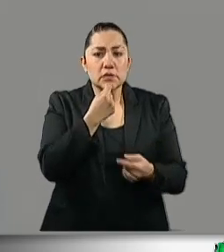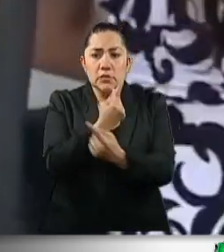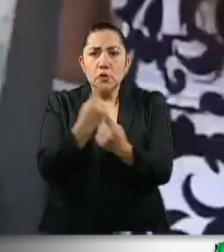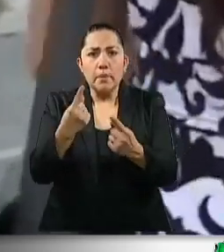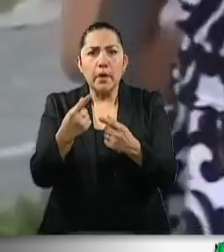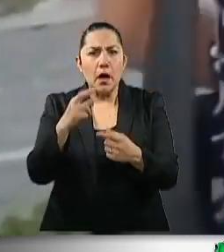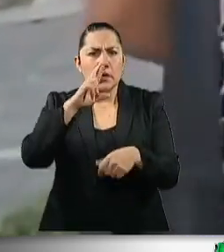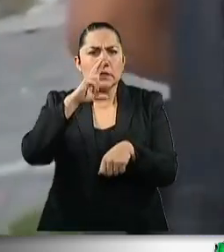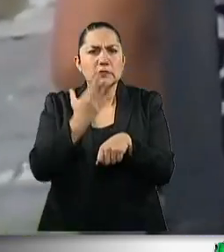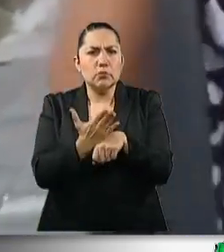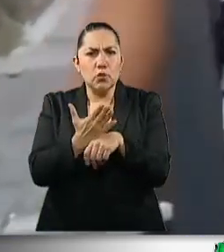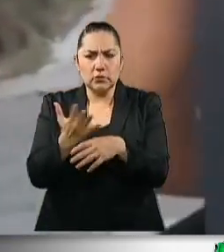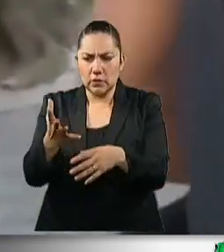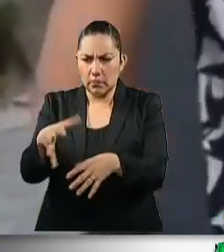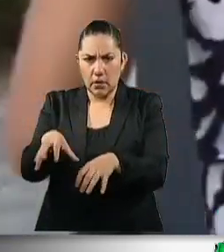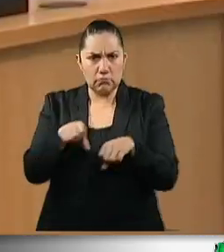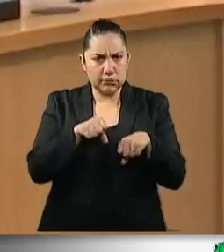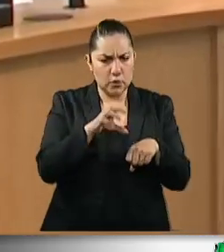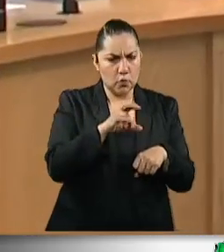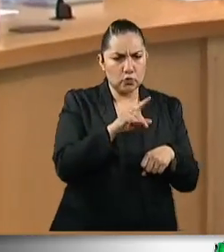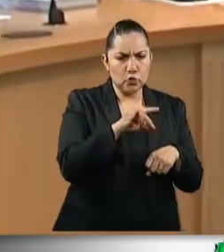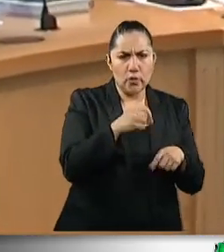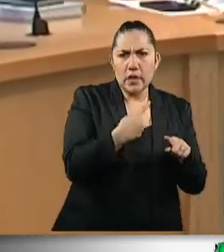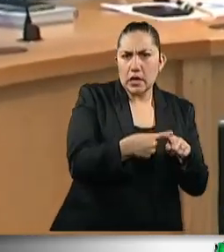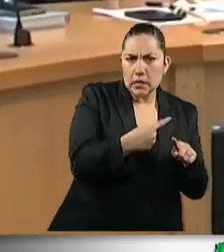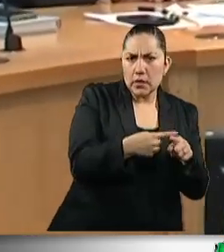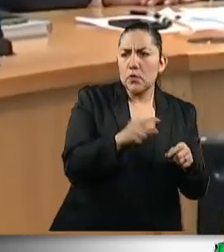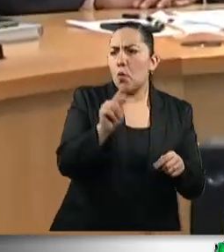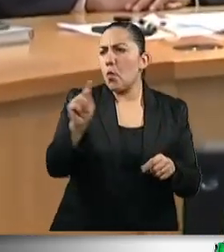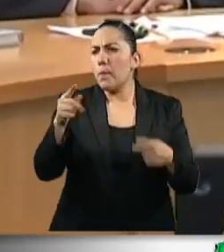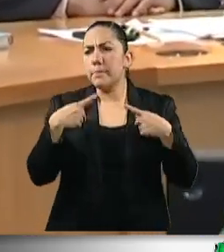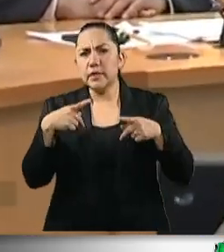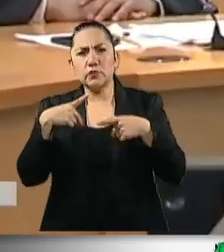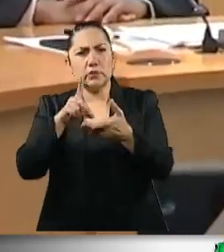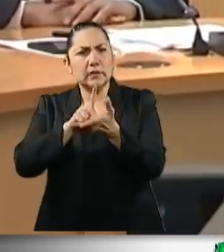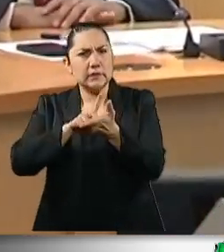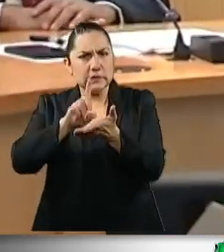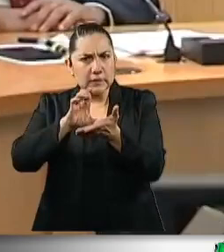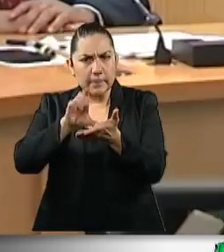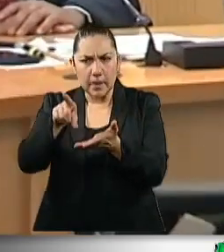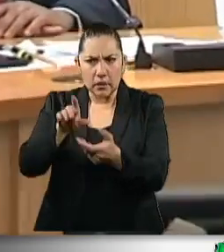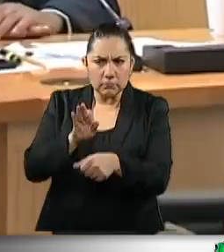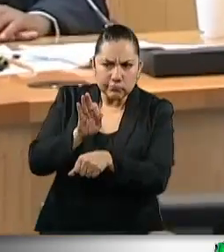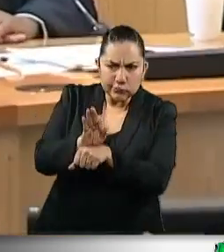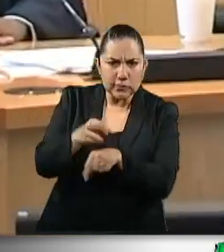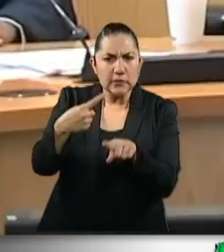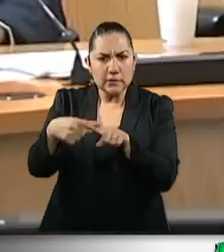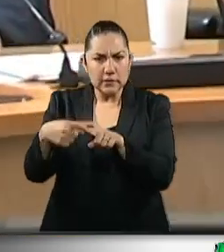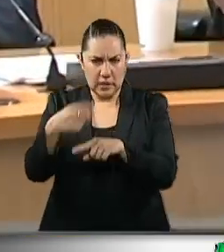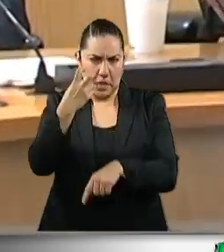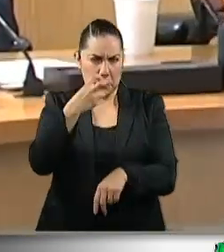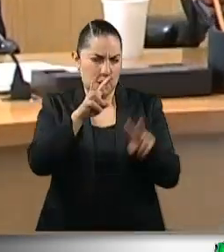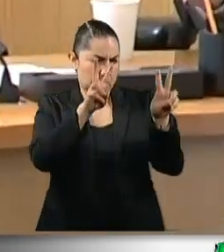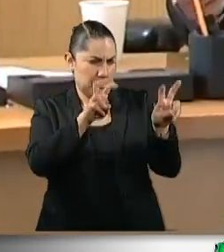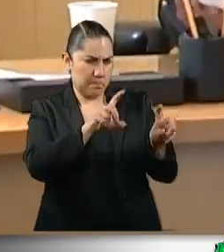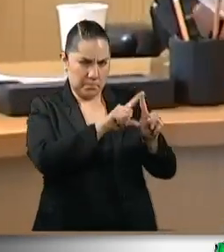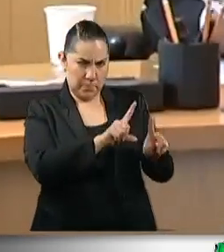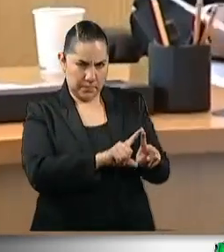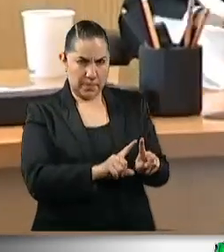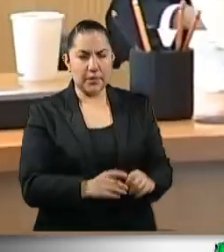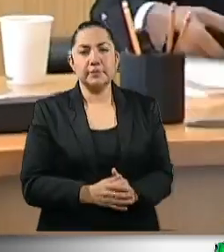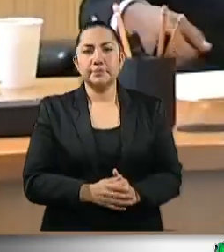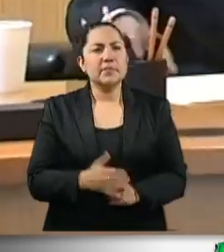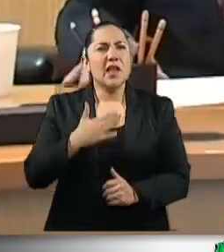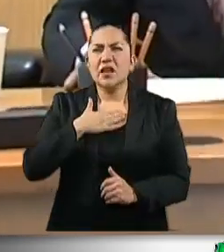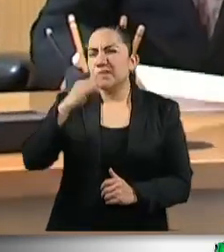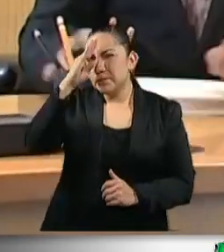con discapacidad. Yo creo que la convicción en todos nosotros es precisamente ya dotar al país